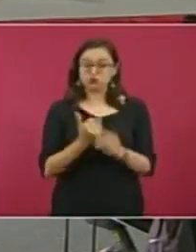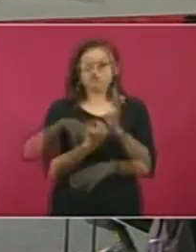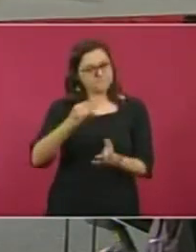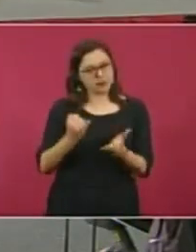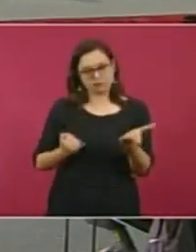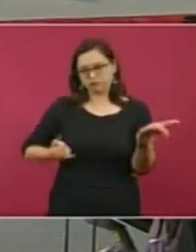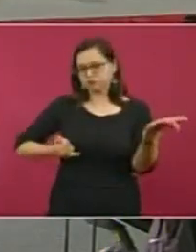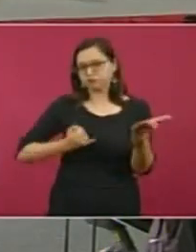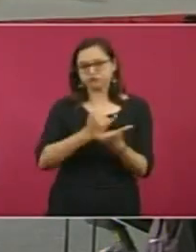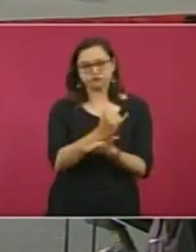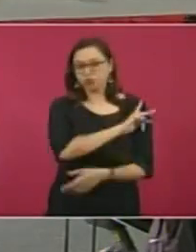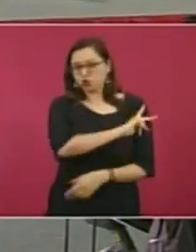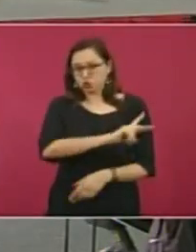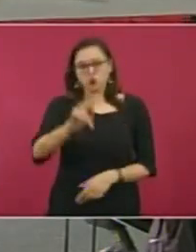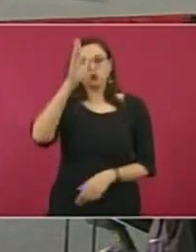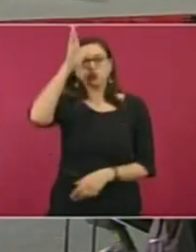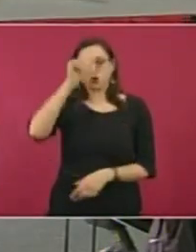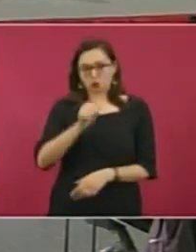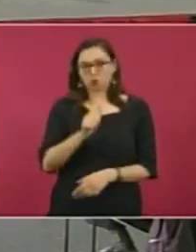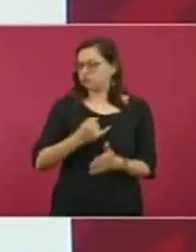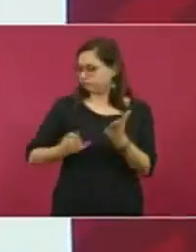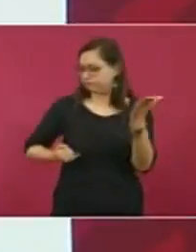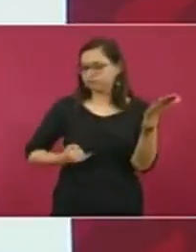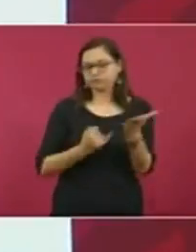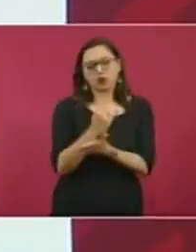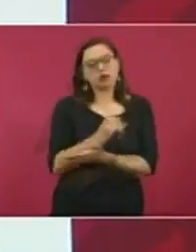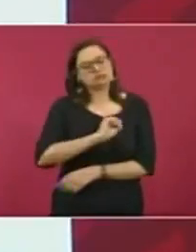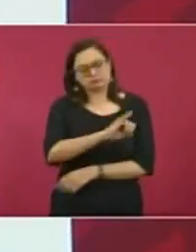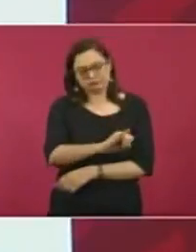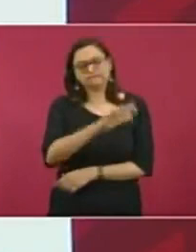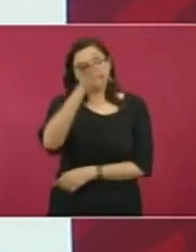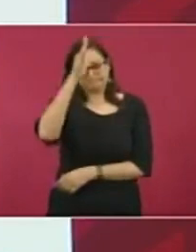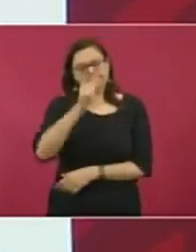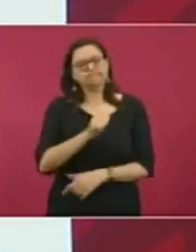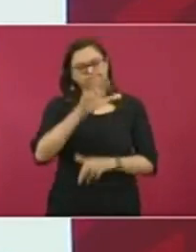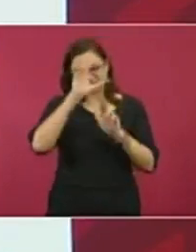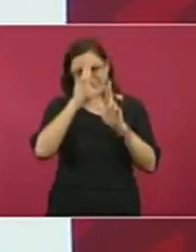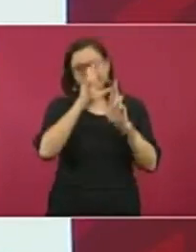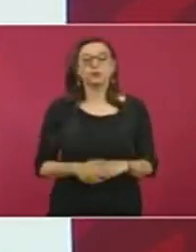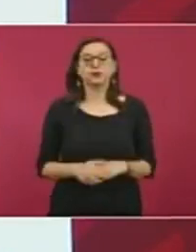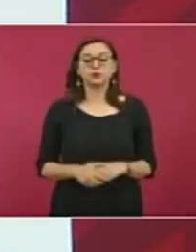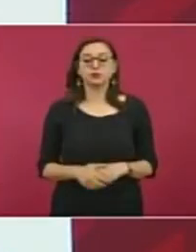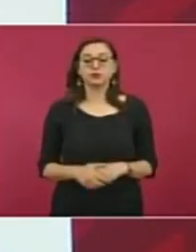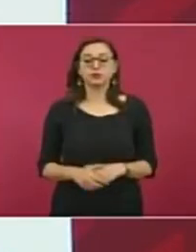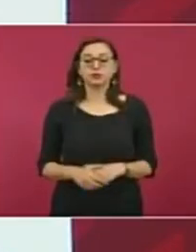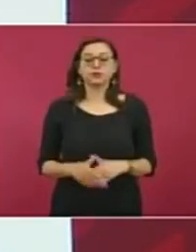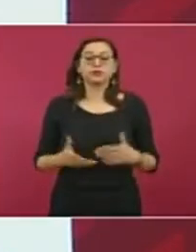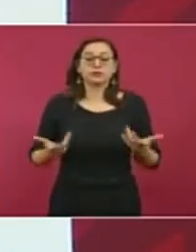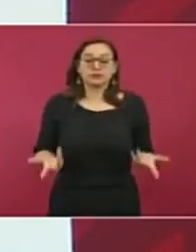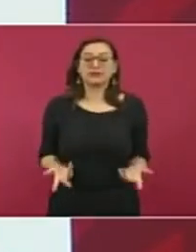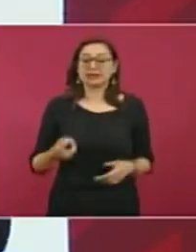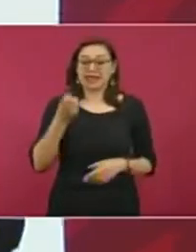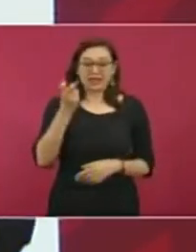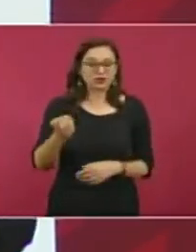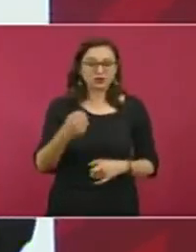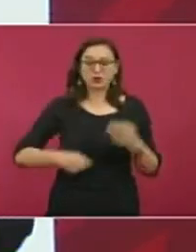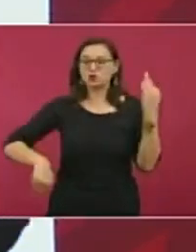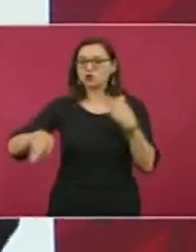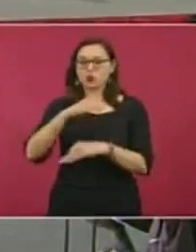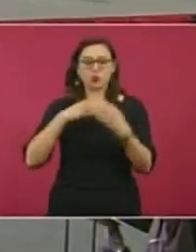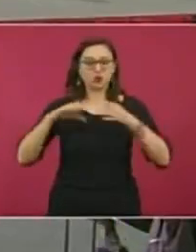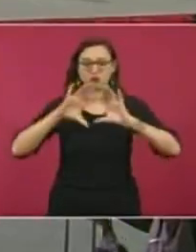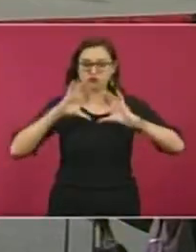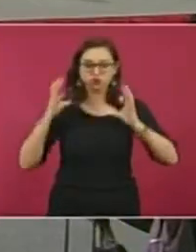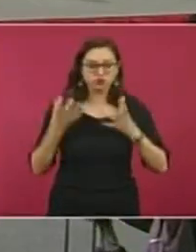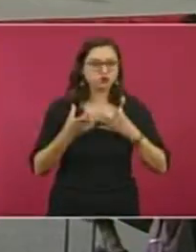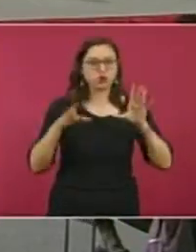la tomaron por unanimidad y nosotros respetamos la autonomía del Banco de México. Pero bueno, es para informar de